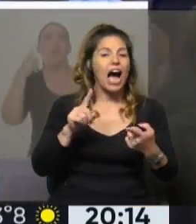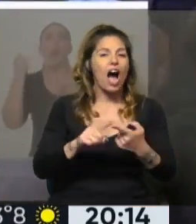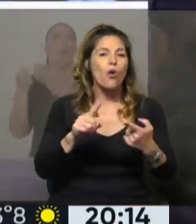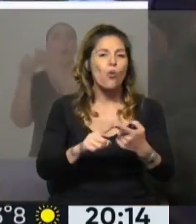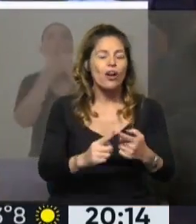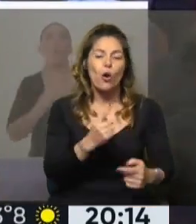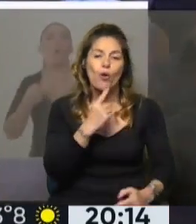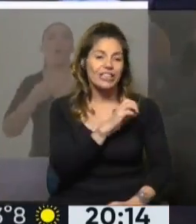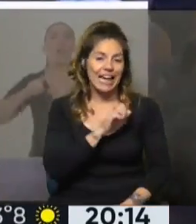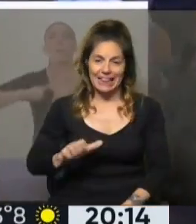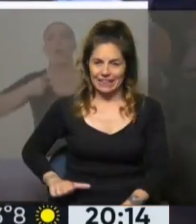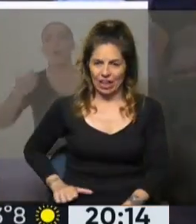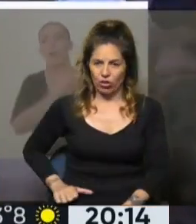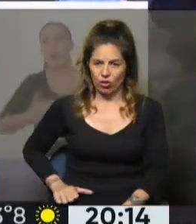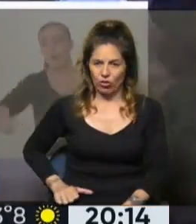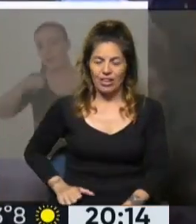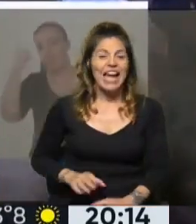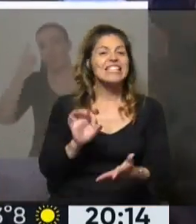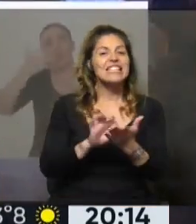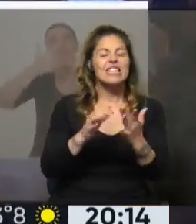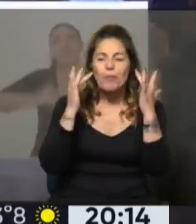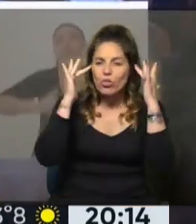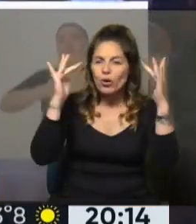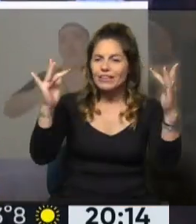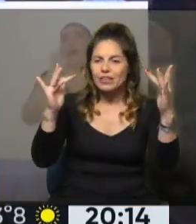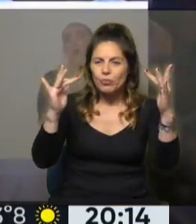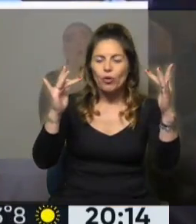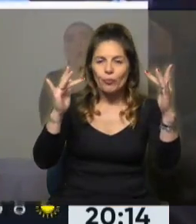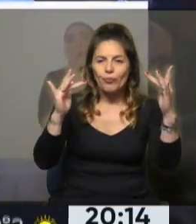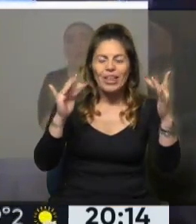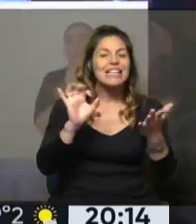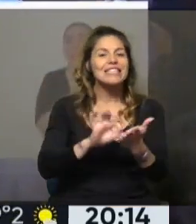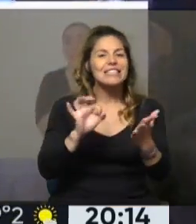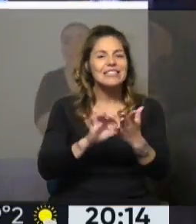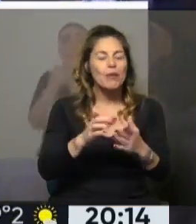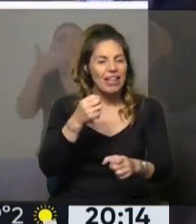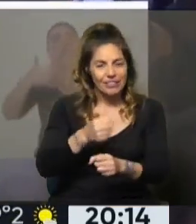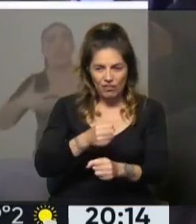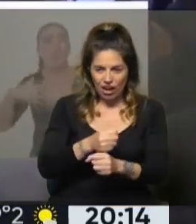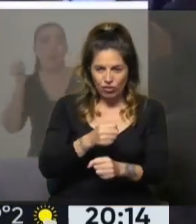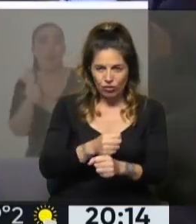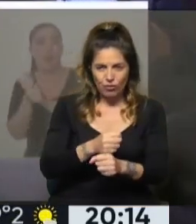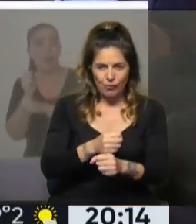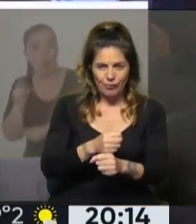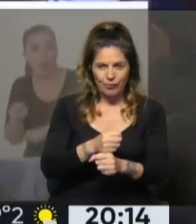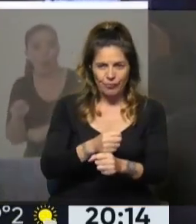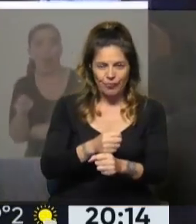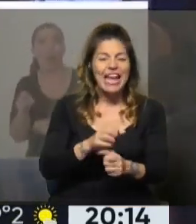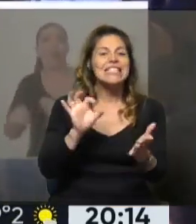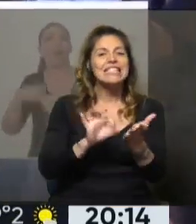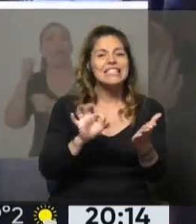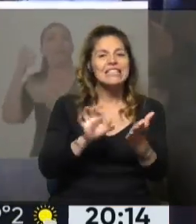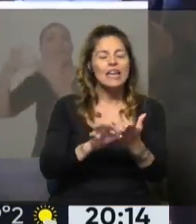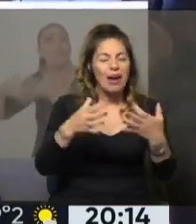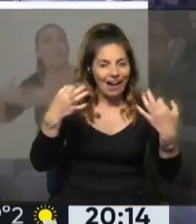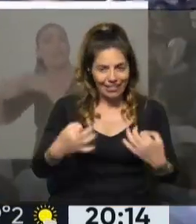políticas de estado que el sistema educativo que el sistema laboral que el sistema